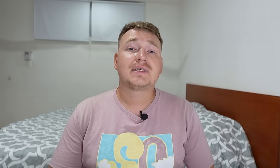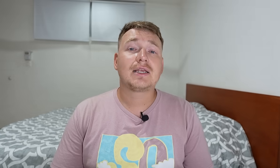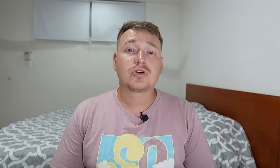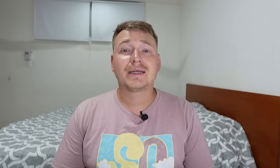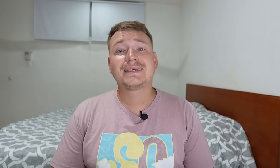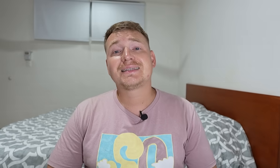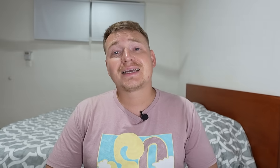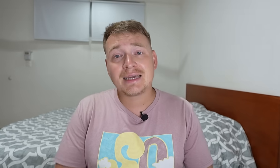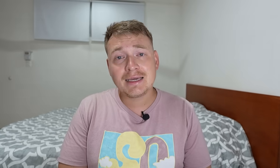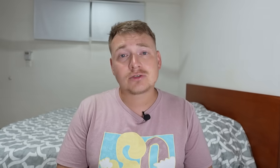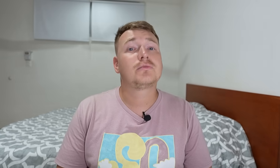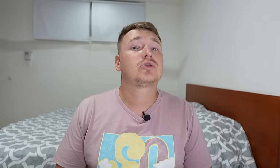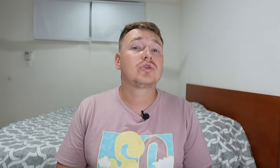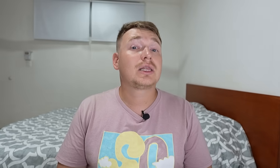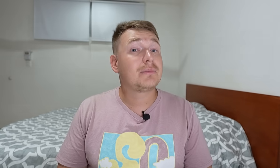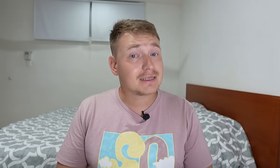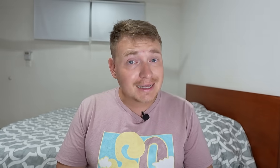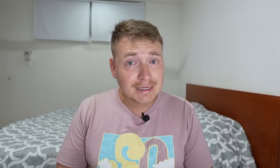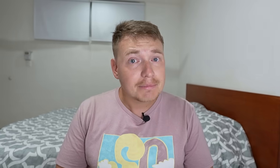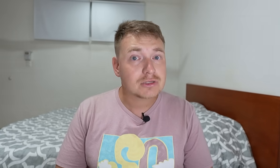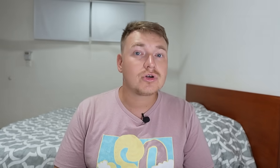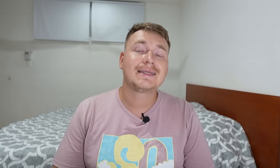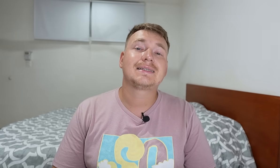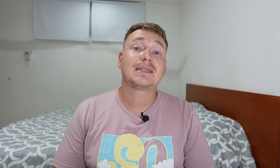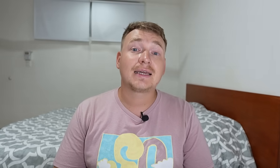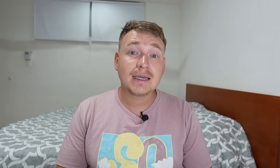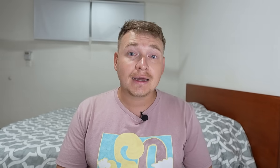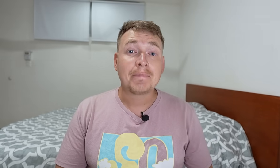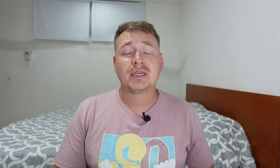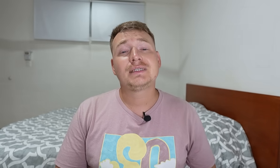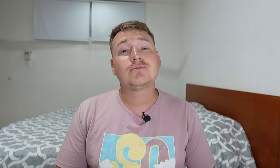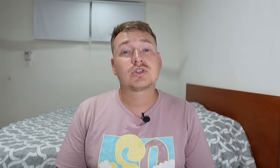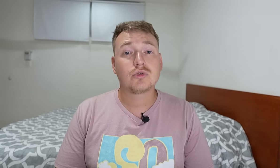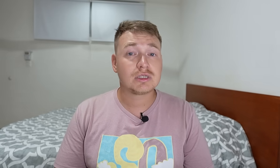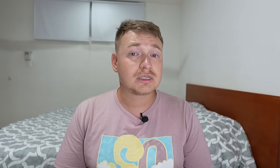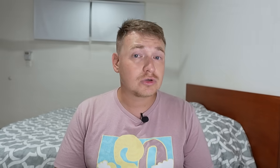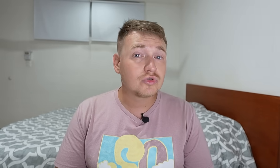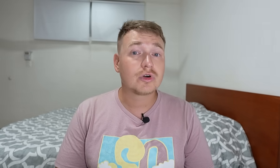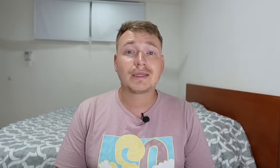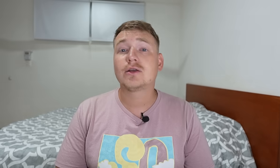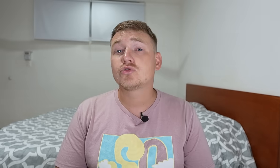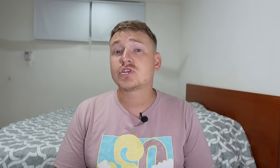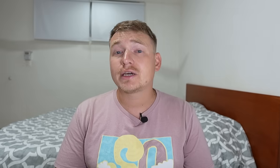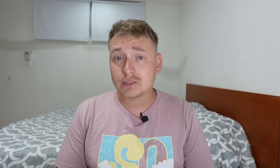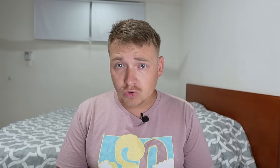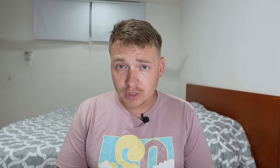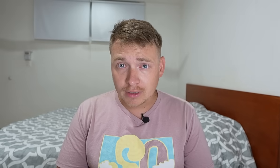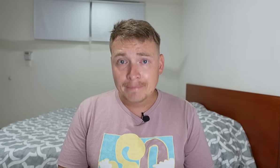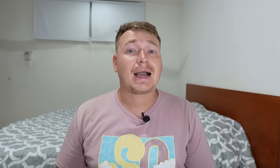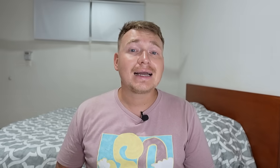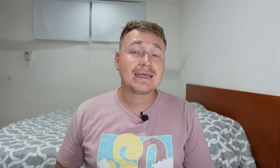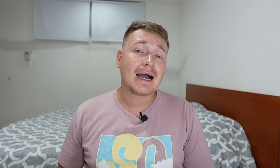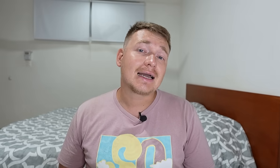video especial sobre esta tragedia, sobre toda la verdad que pasó en esta tragedia, hicimos en nuestro segundo canal Rusos